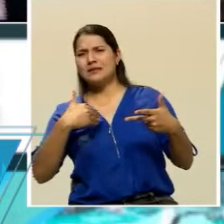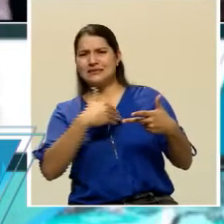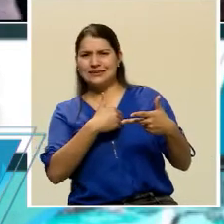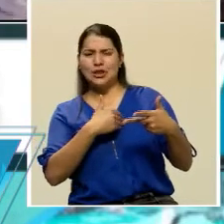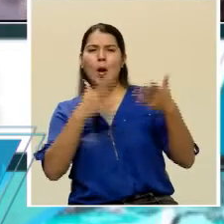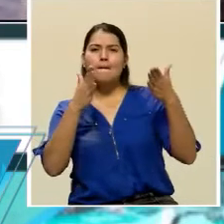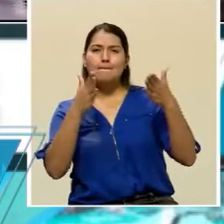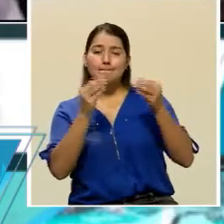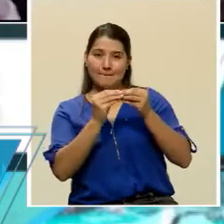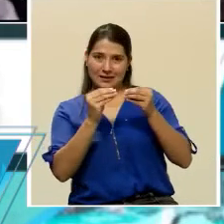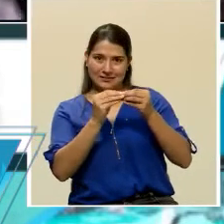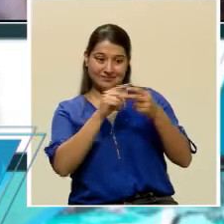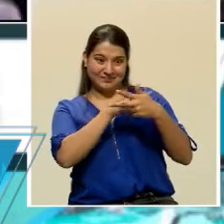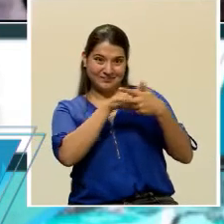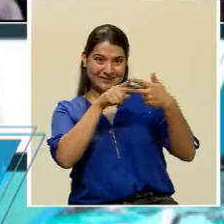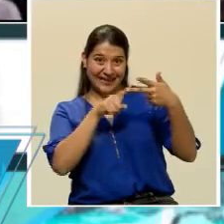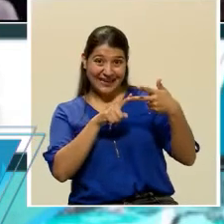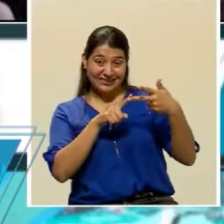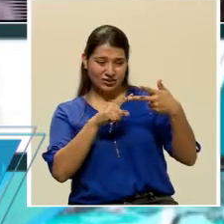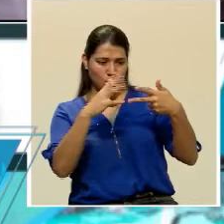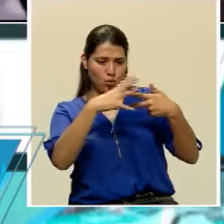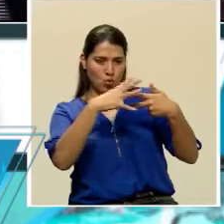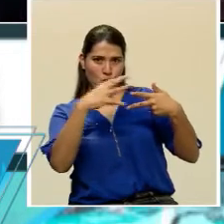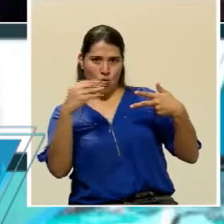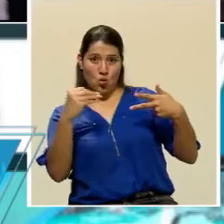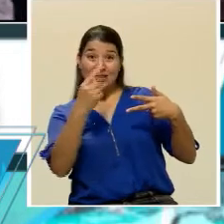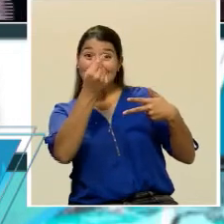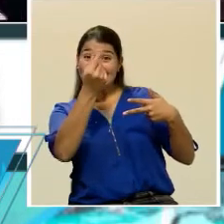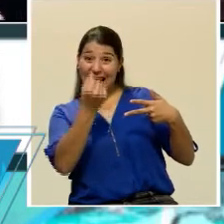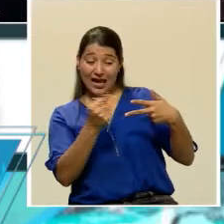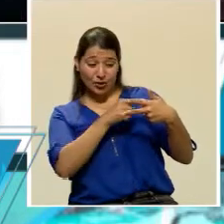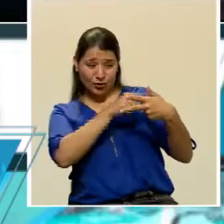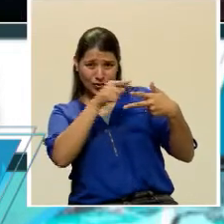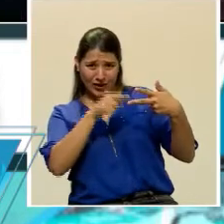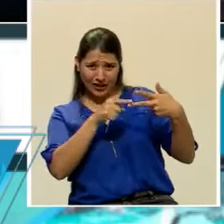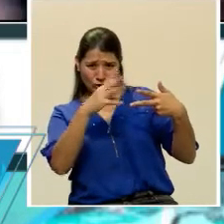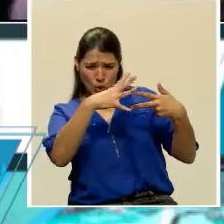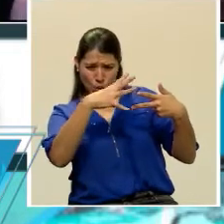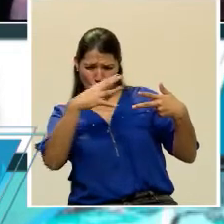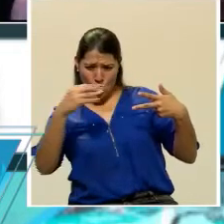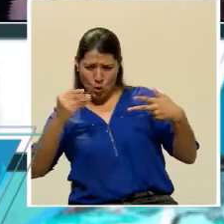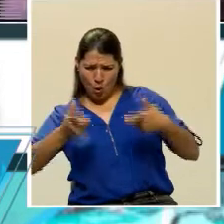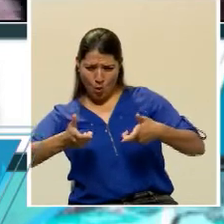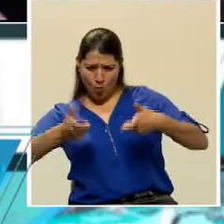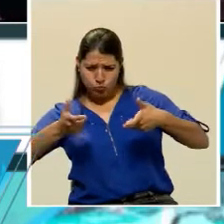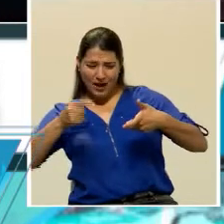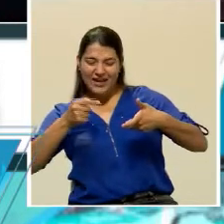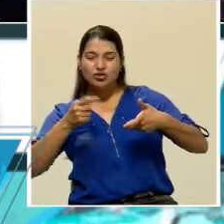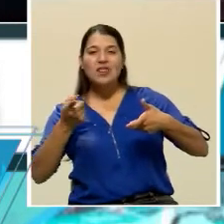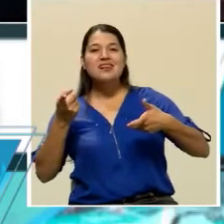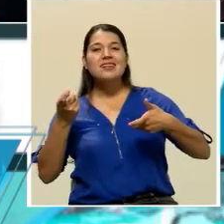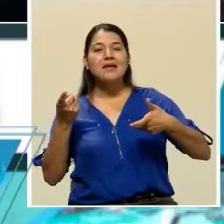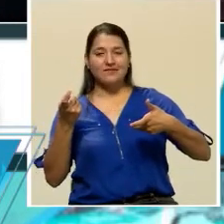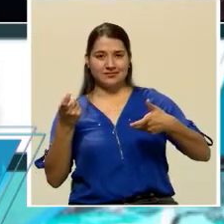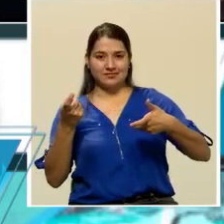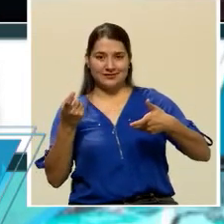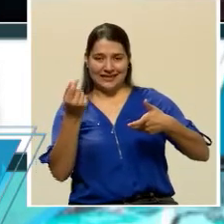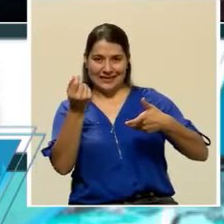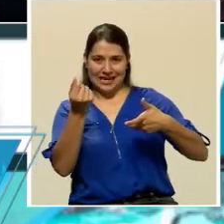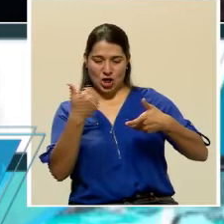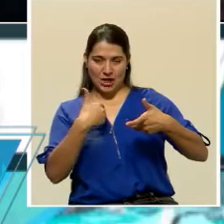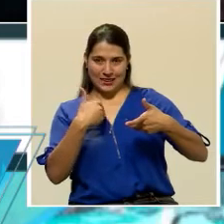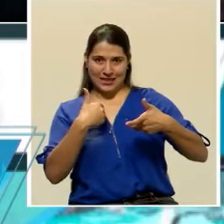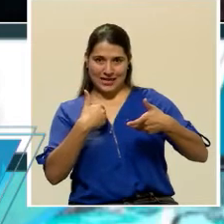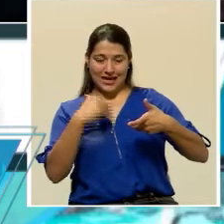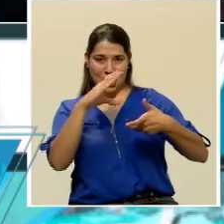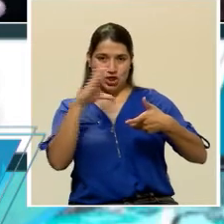más. Ese es el tamaño del hueco de las finanzas públicas del país. Y sin embargo, me parece que todavía hay sectores